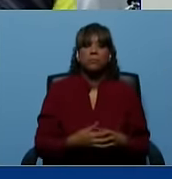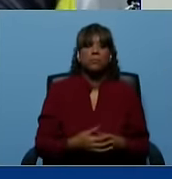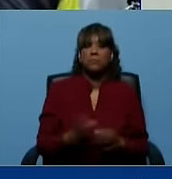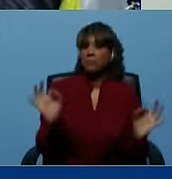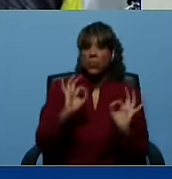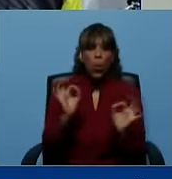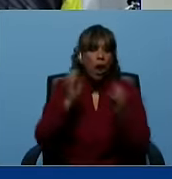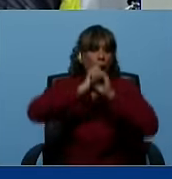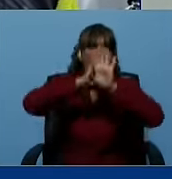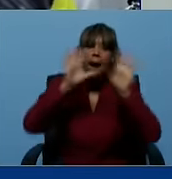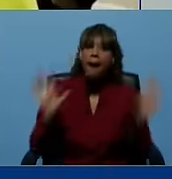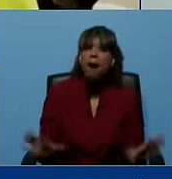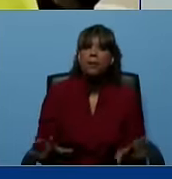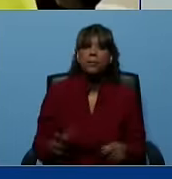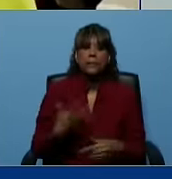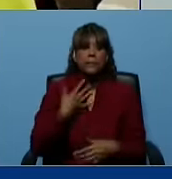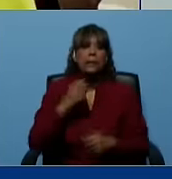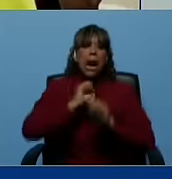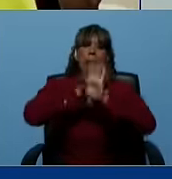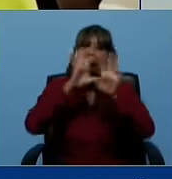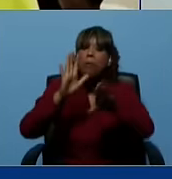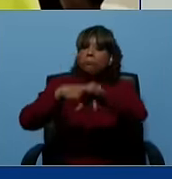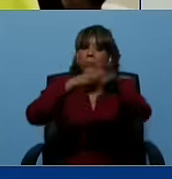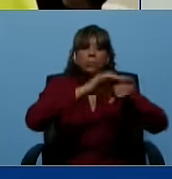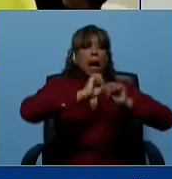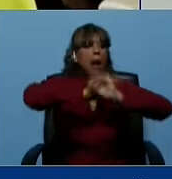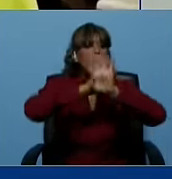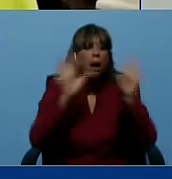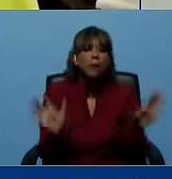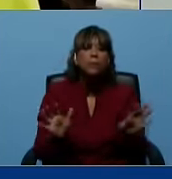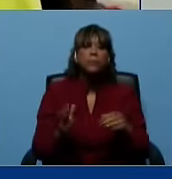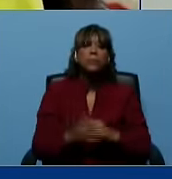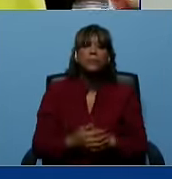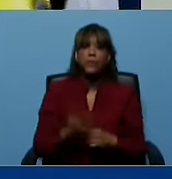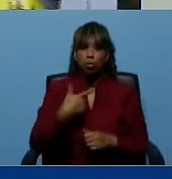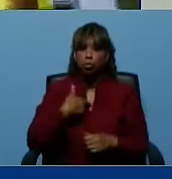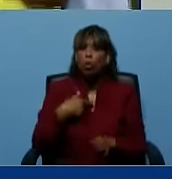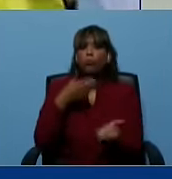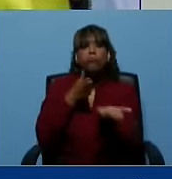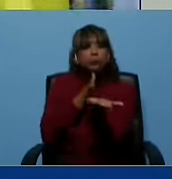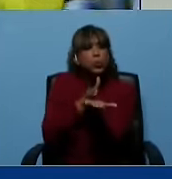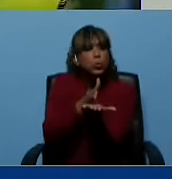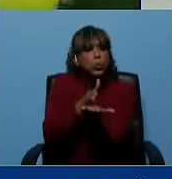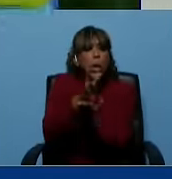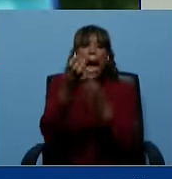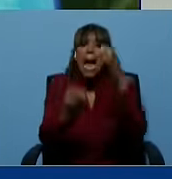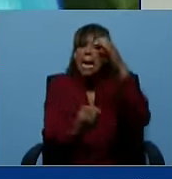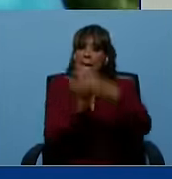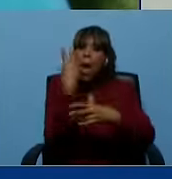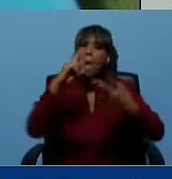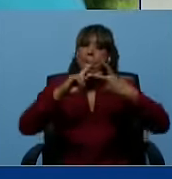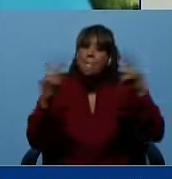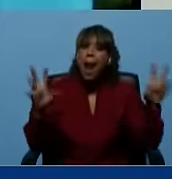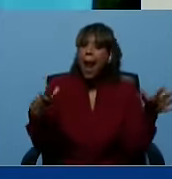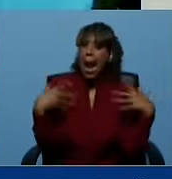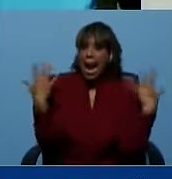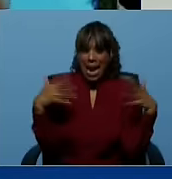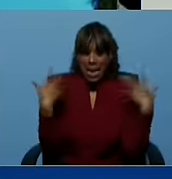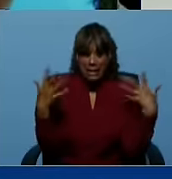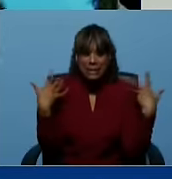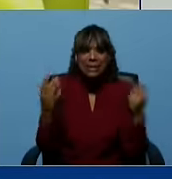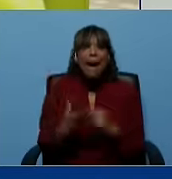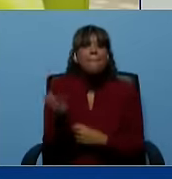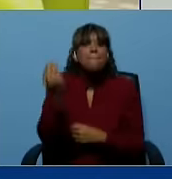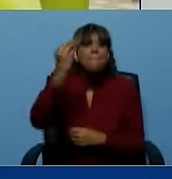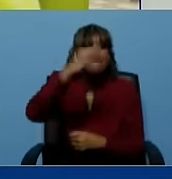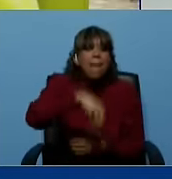Eso está claro, clarito. Y nosotros, mientras más avancemos en la construcción de la paz y la alegría,